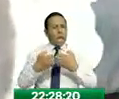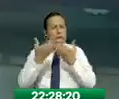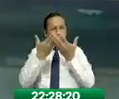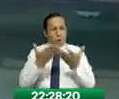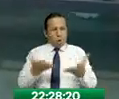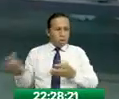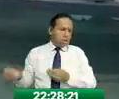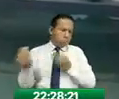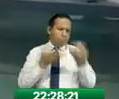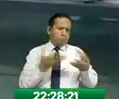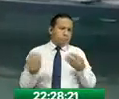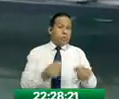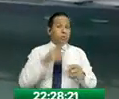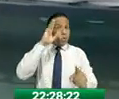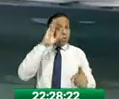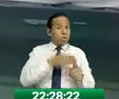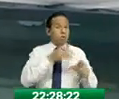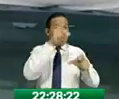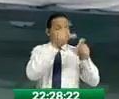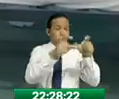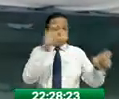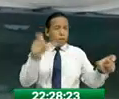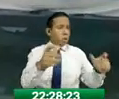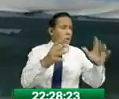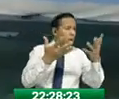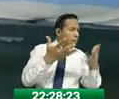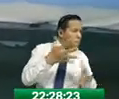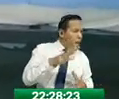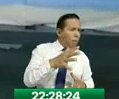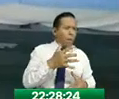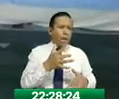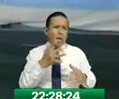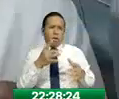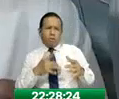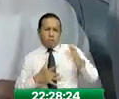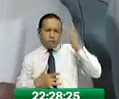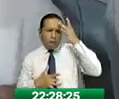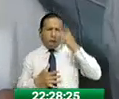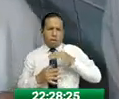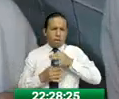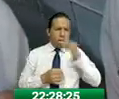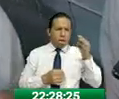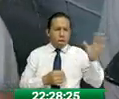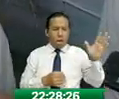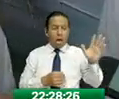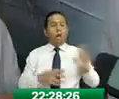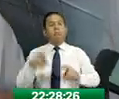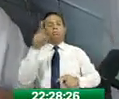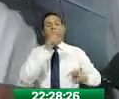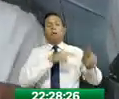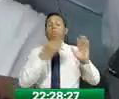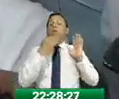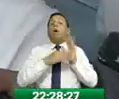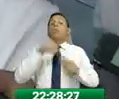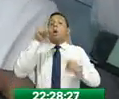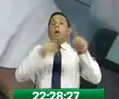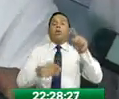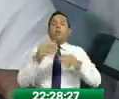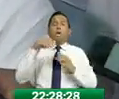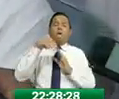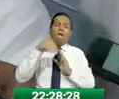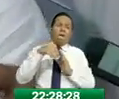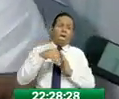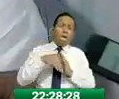respectivo para atender a casos sospechosos del COVID-19. Porque cuando ya llegan complicados a la ciudad de